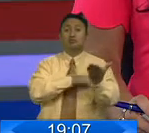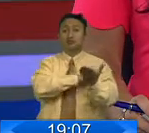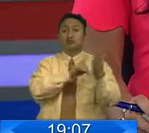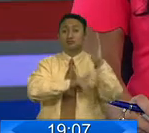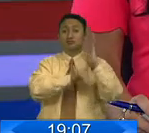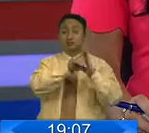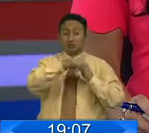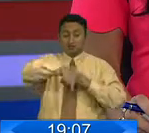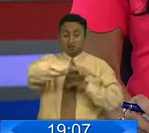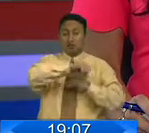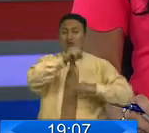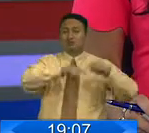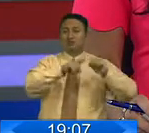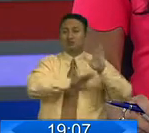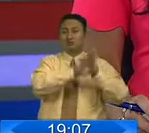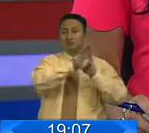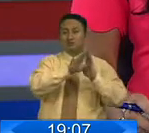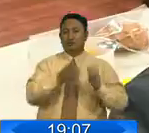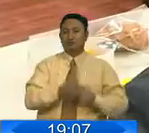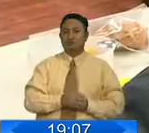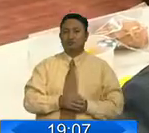desarrollo en sus cantones